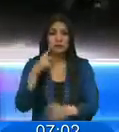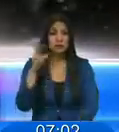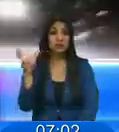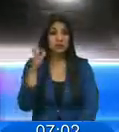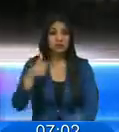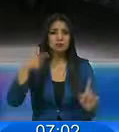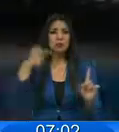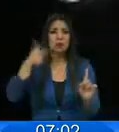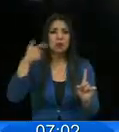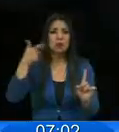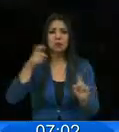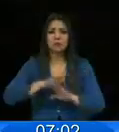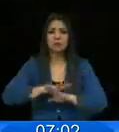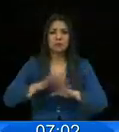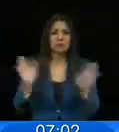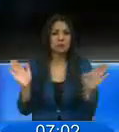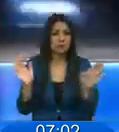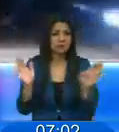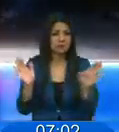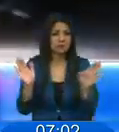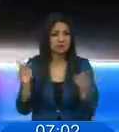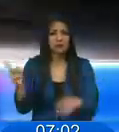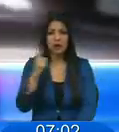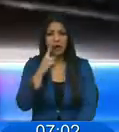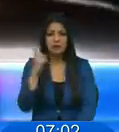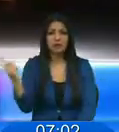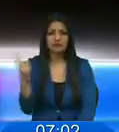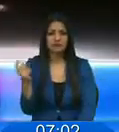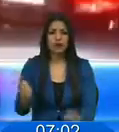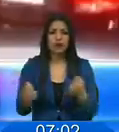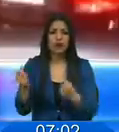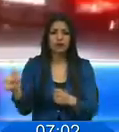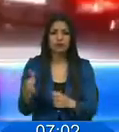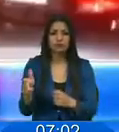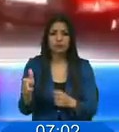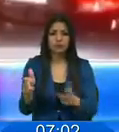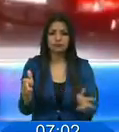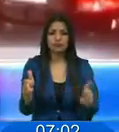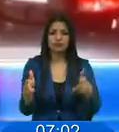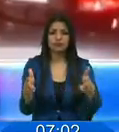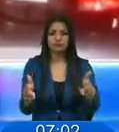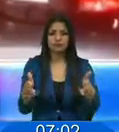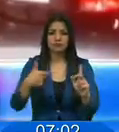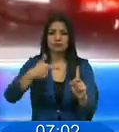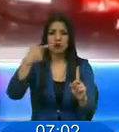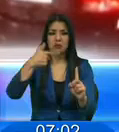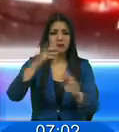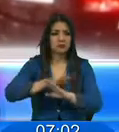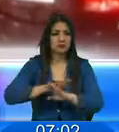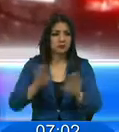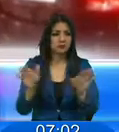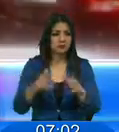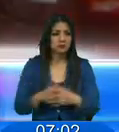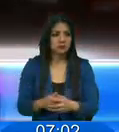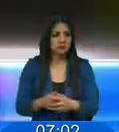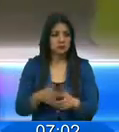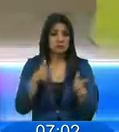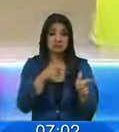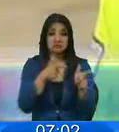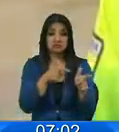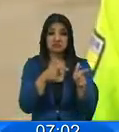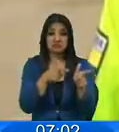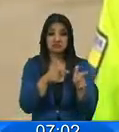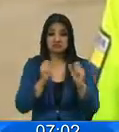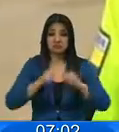ya una metra, se acercó más en otro carro y se queda disparado al conviviente. Fue metralleta.